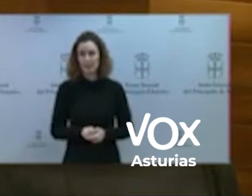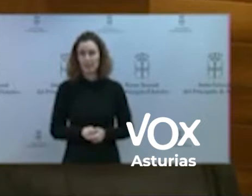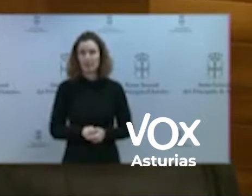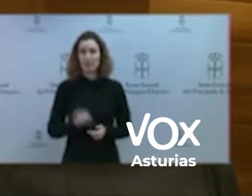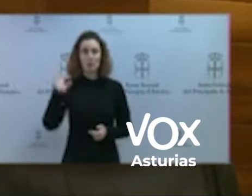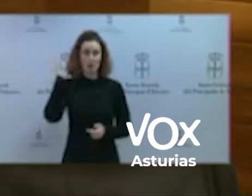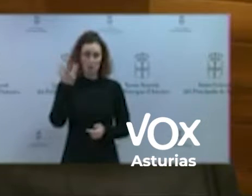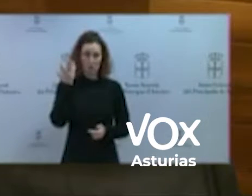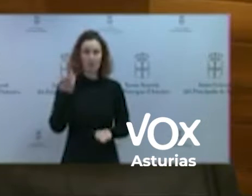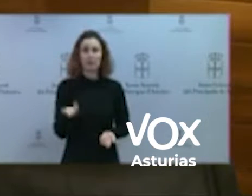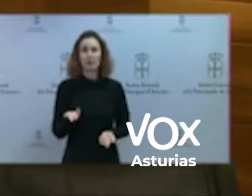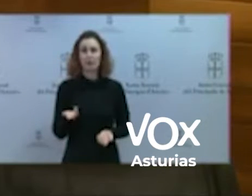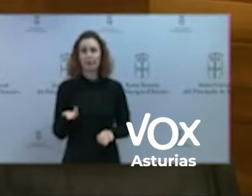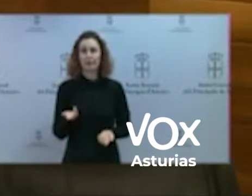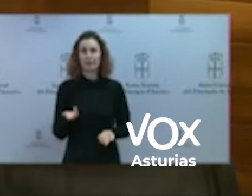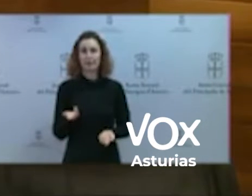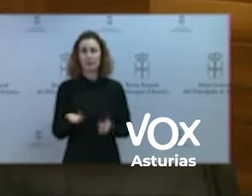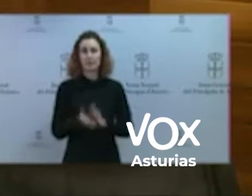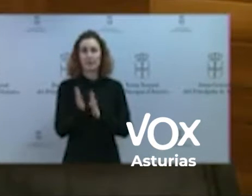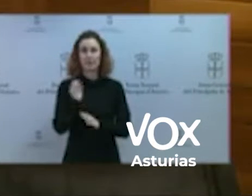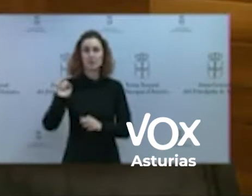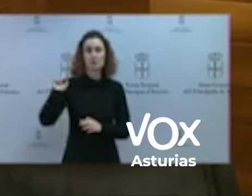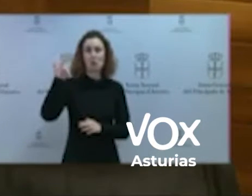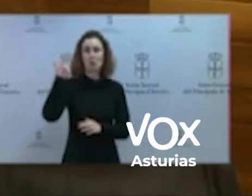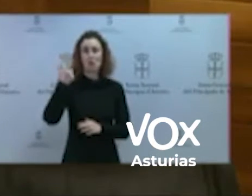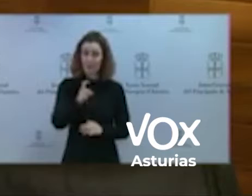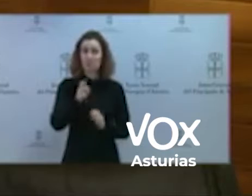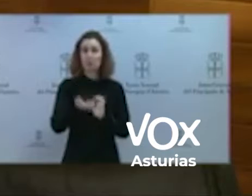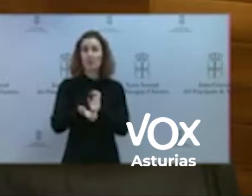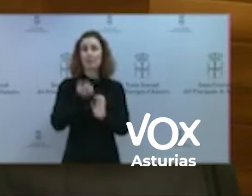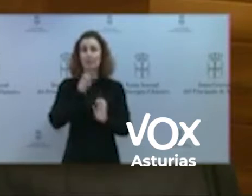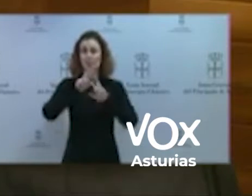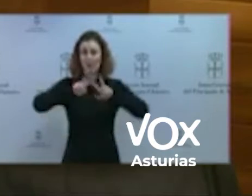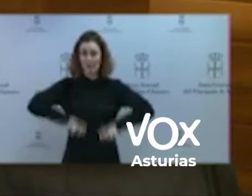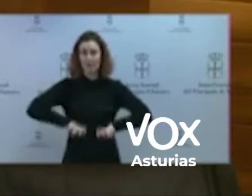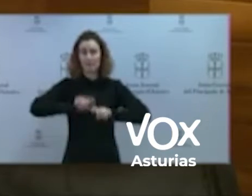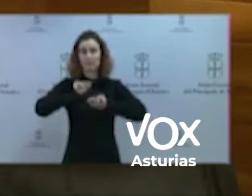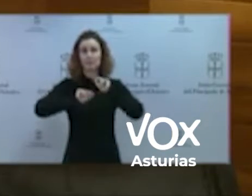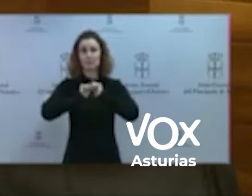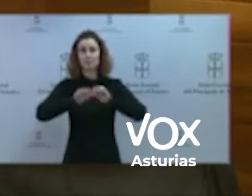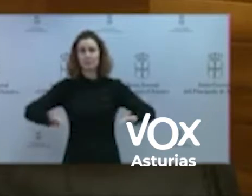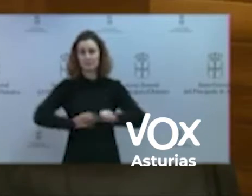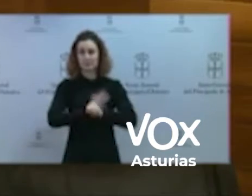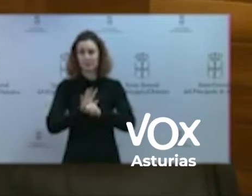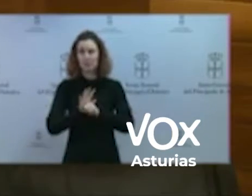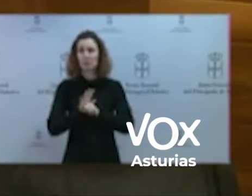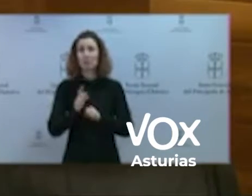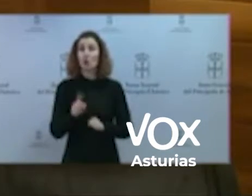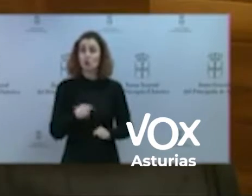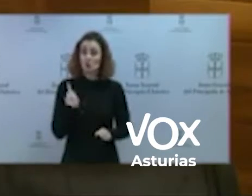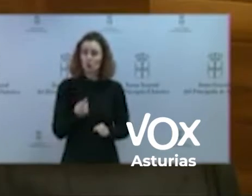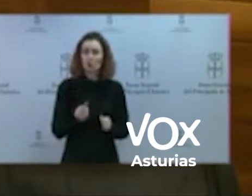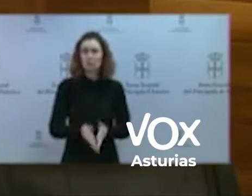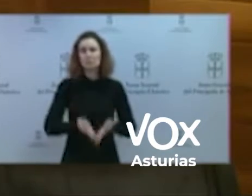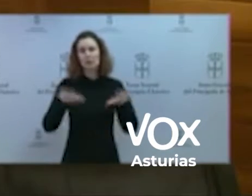Quiero hacer un anuncio, fruto de la reflexión, del análisis de nuestros epidemiólogos. Vamos a ampliar el mal llamado toque de queda,